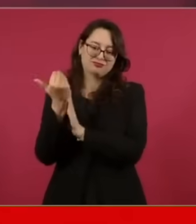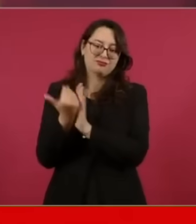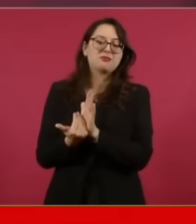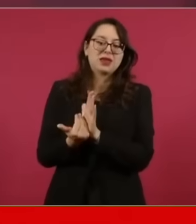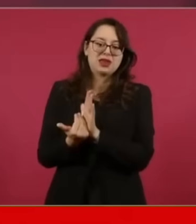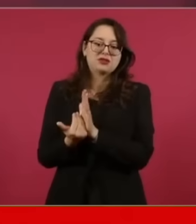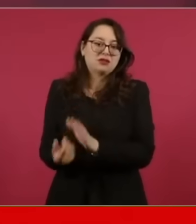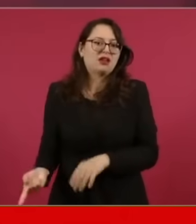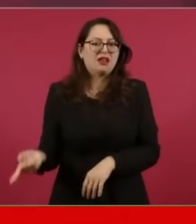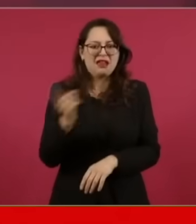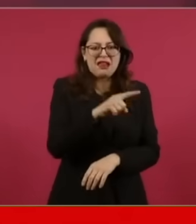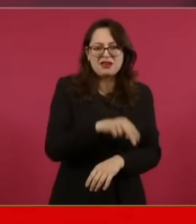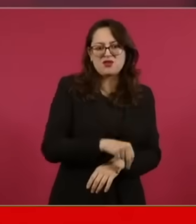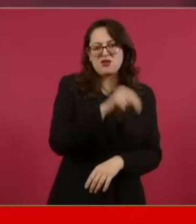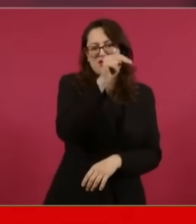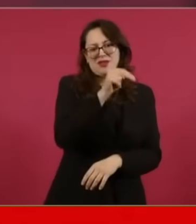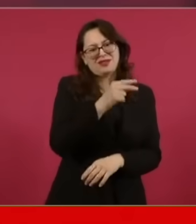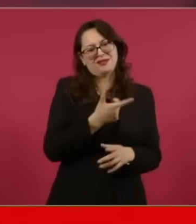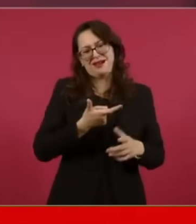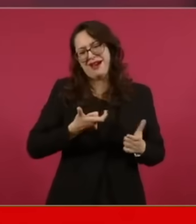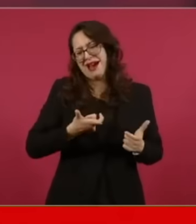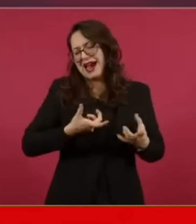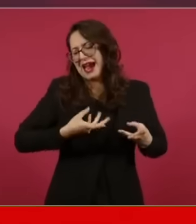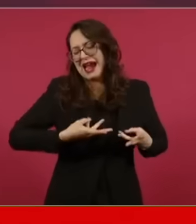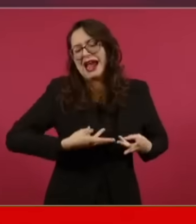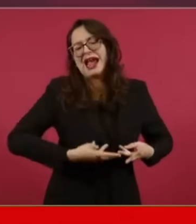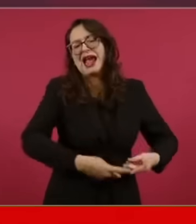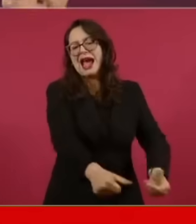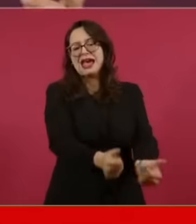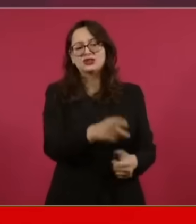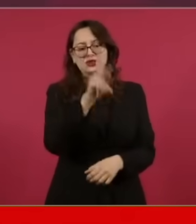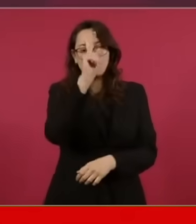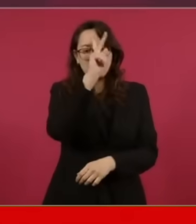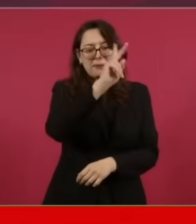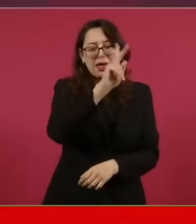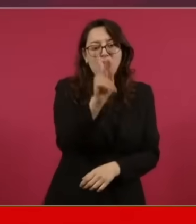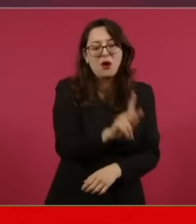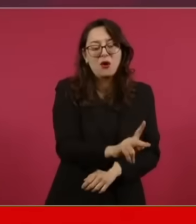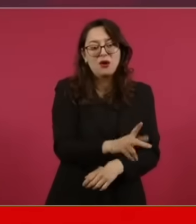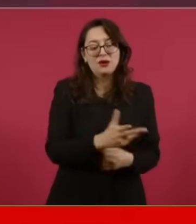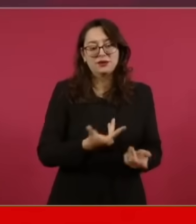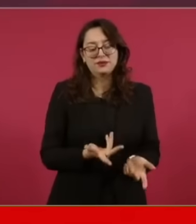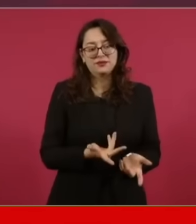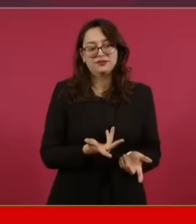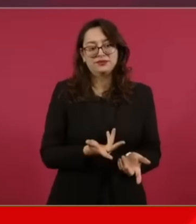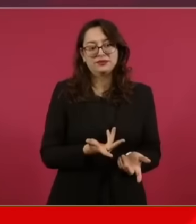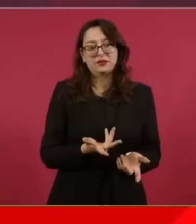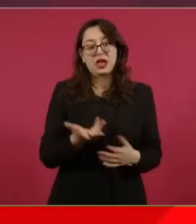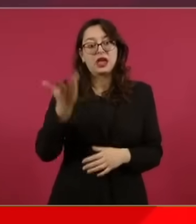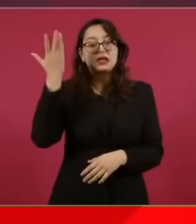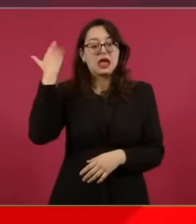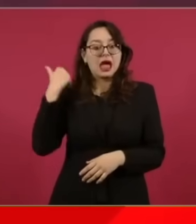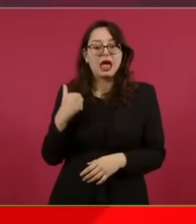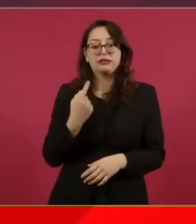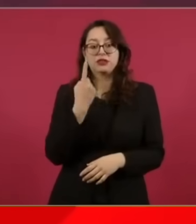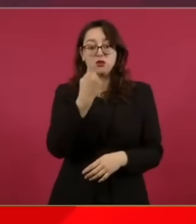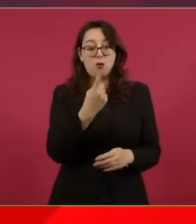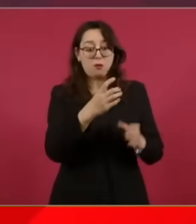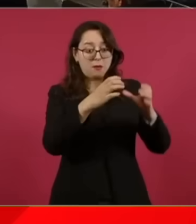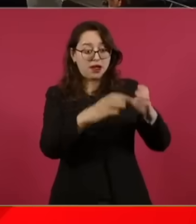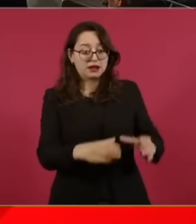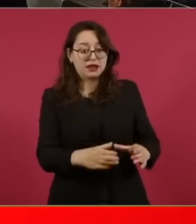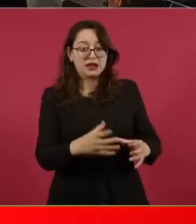que lo que costaba antes. Si antes costaba extraer el petróleo $15 por